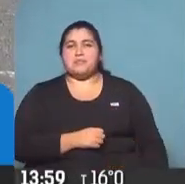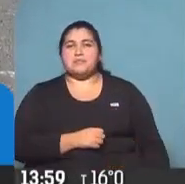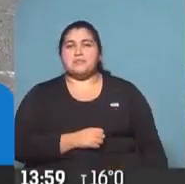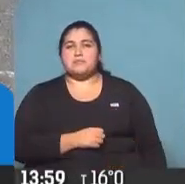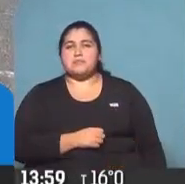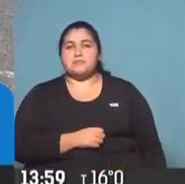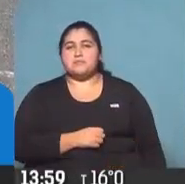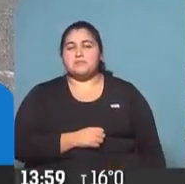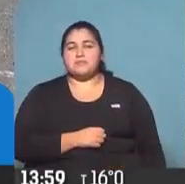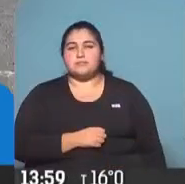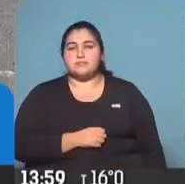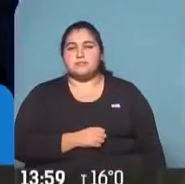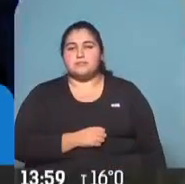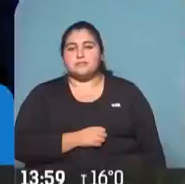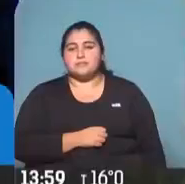i